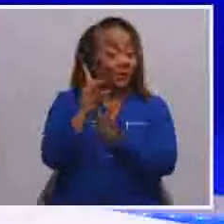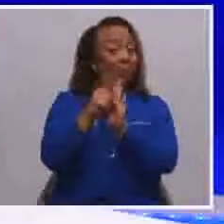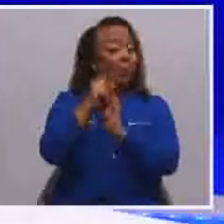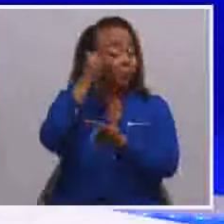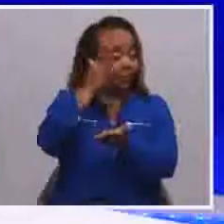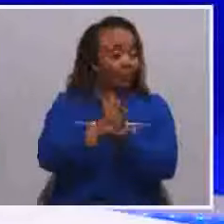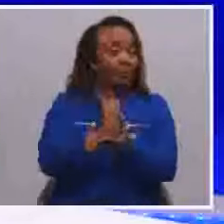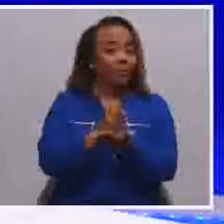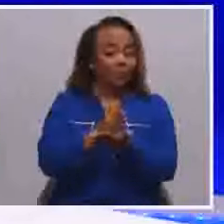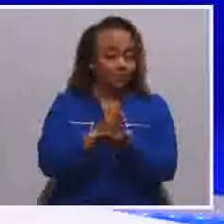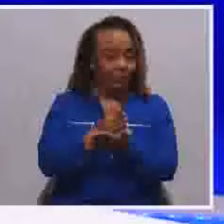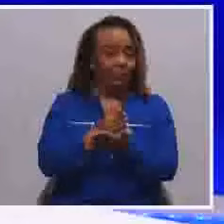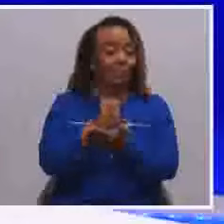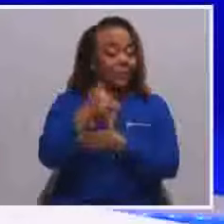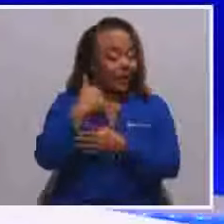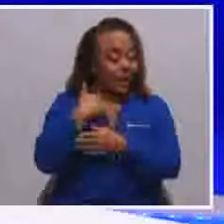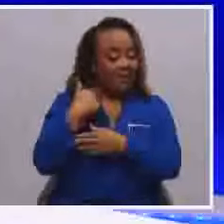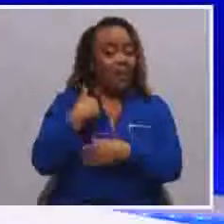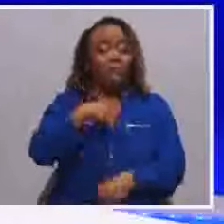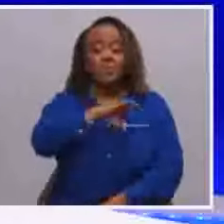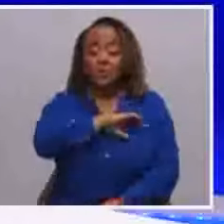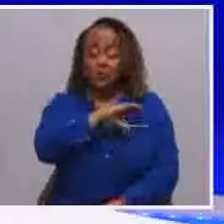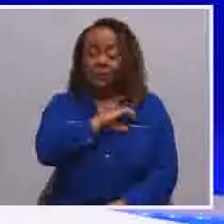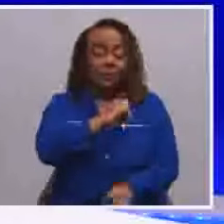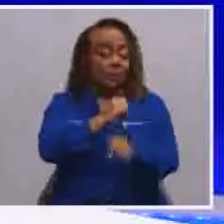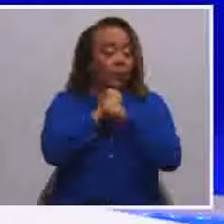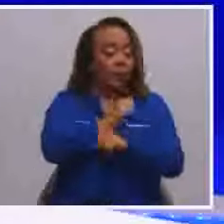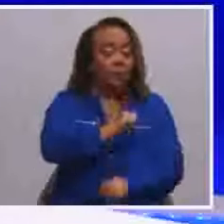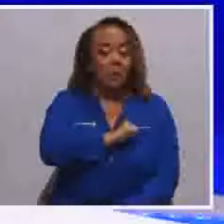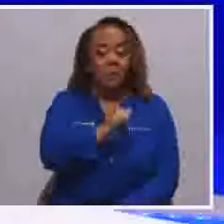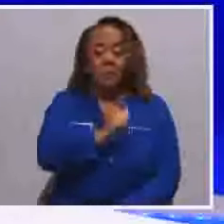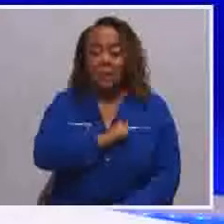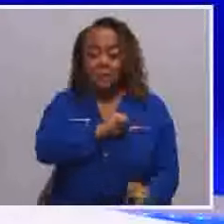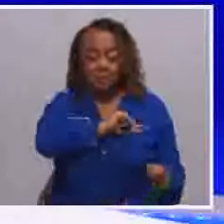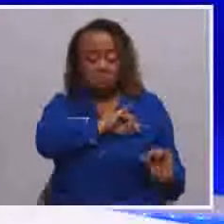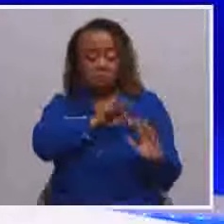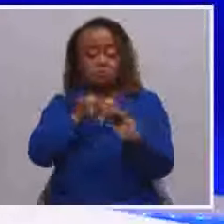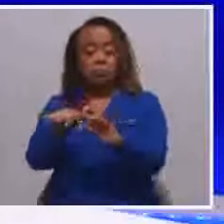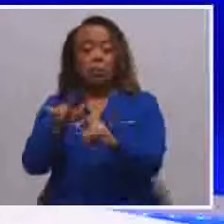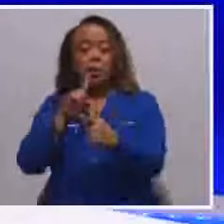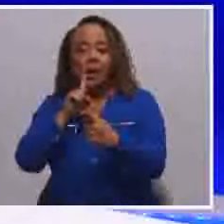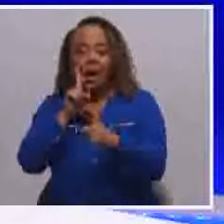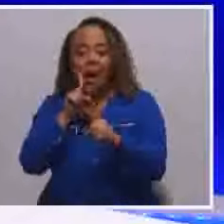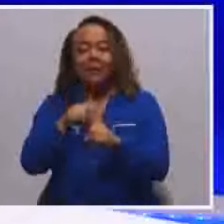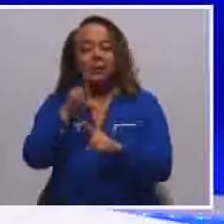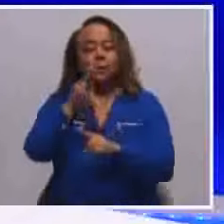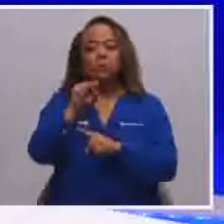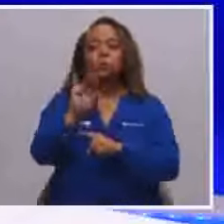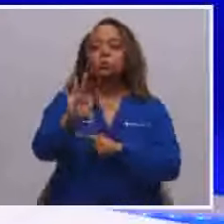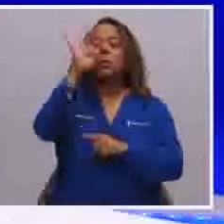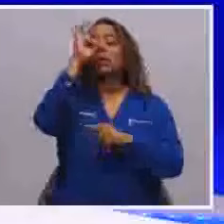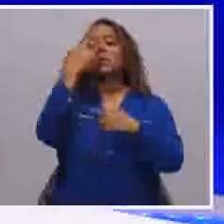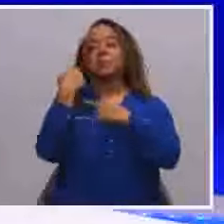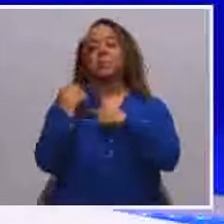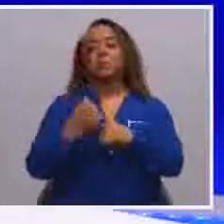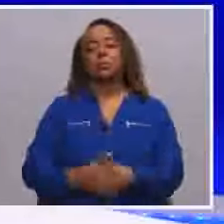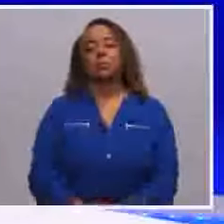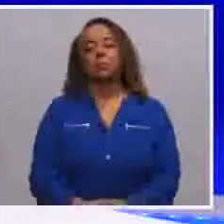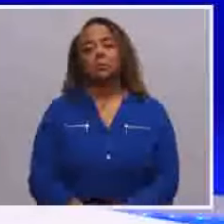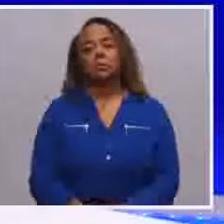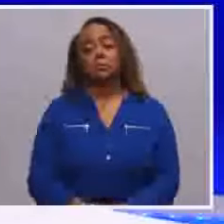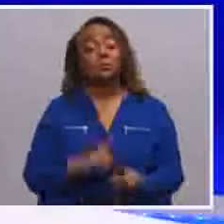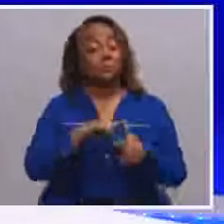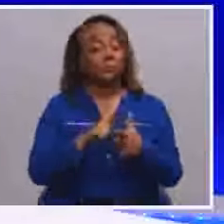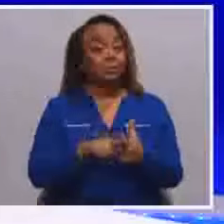minutos y había fuerza pública seguridad privada inundada la gradería hasta que no encontraran al responsable